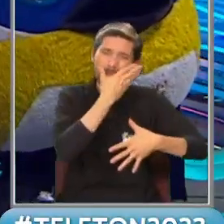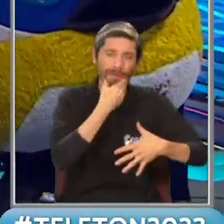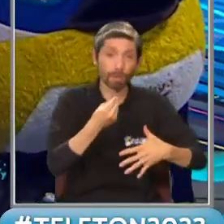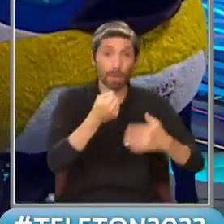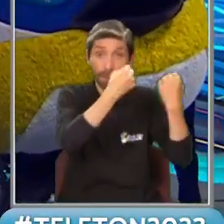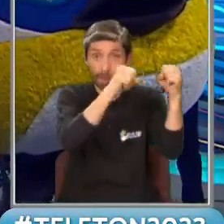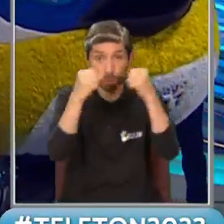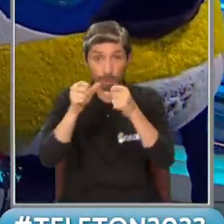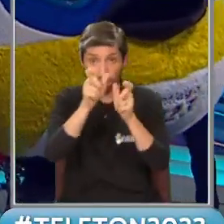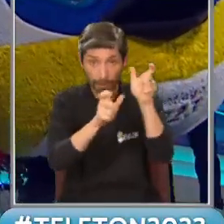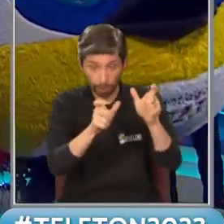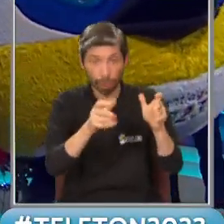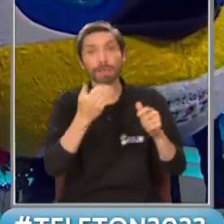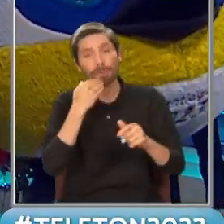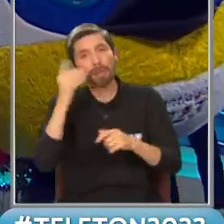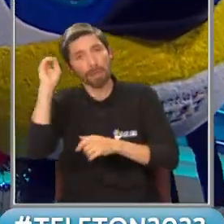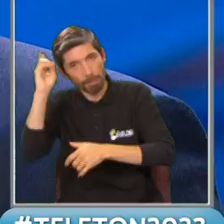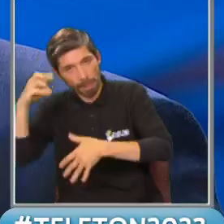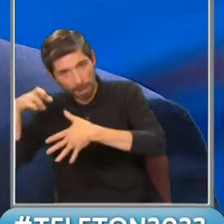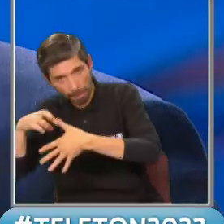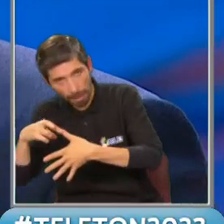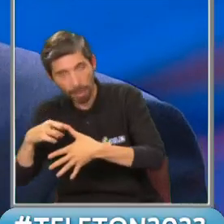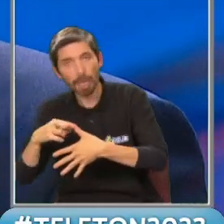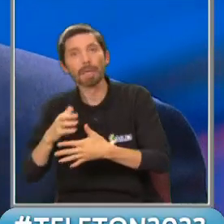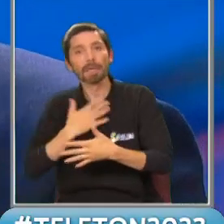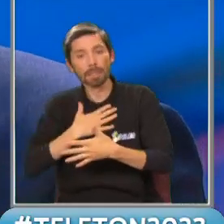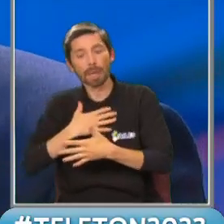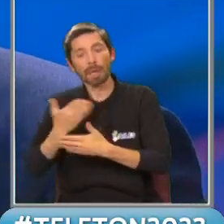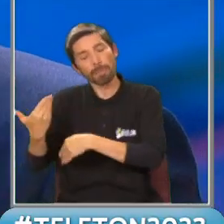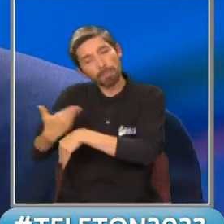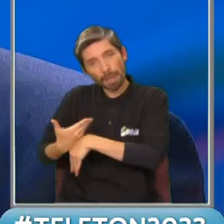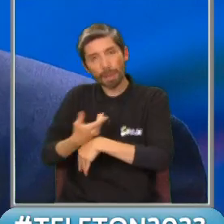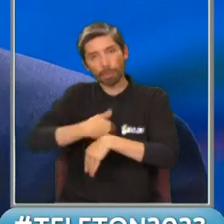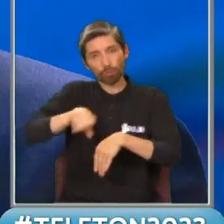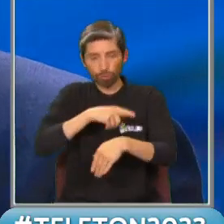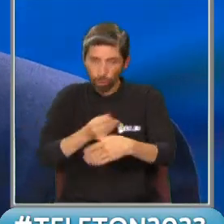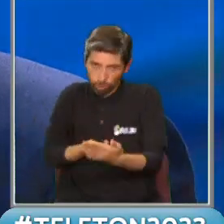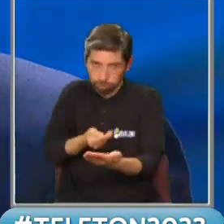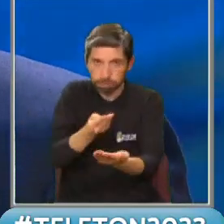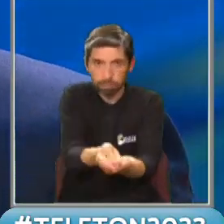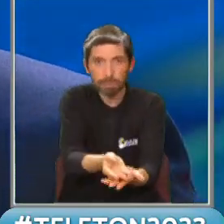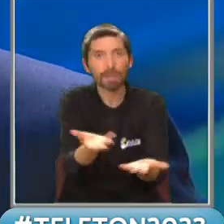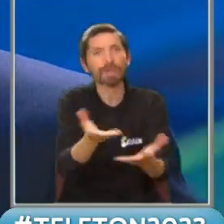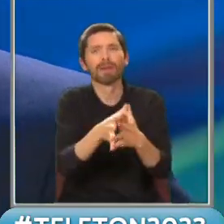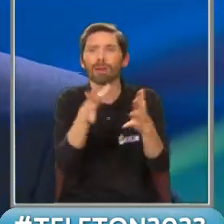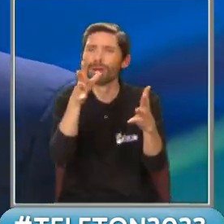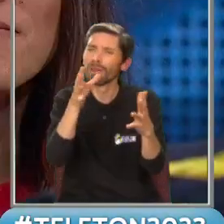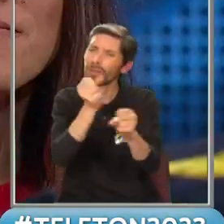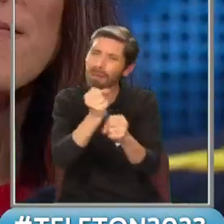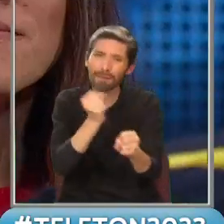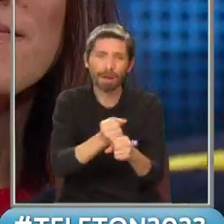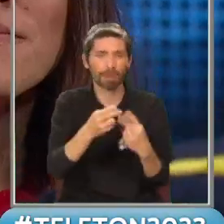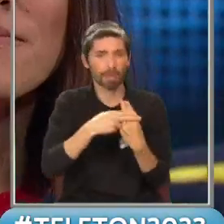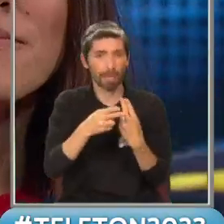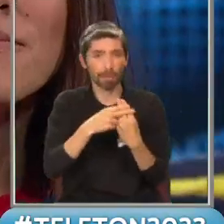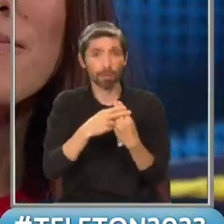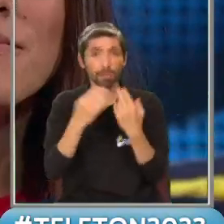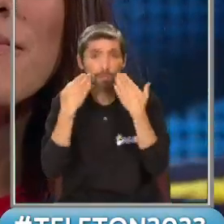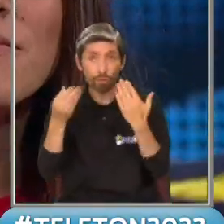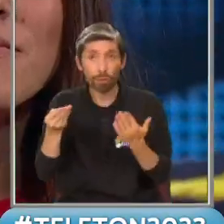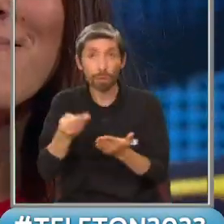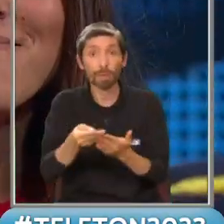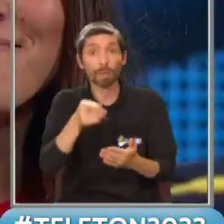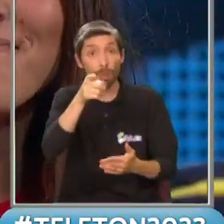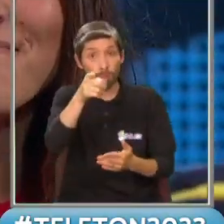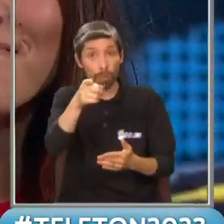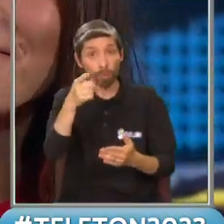Panamericanos y par Panamericanos nos pidieron hacernos presentes en esta gran obra que es la Teletón y poder hacer un aporte Pero si ustedes